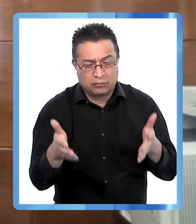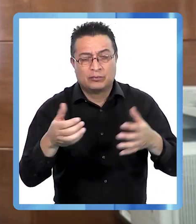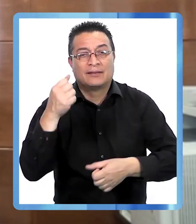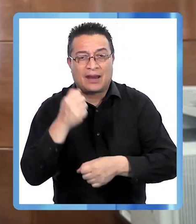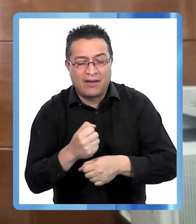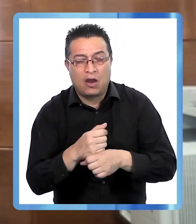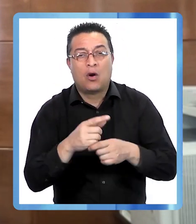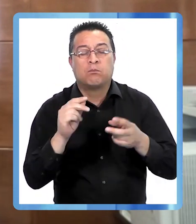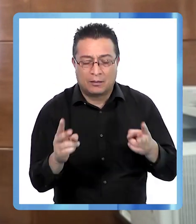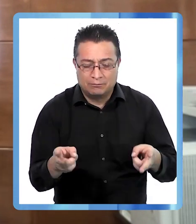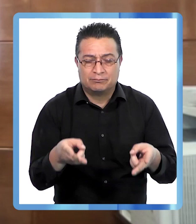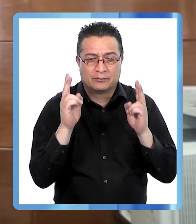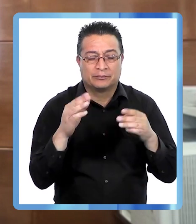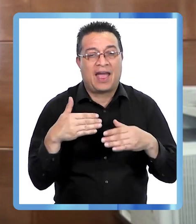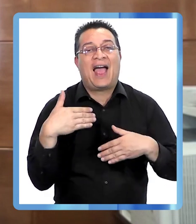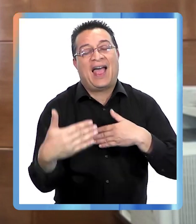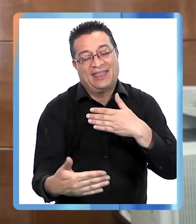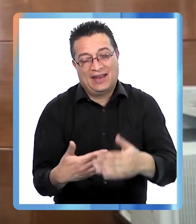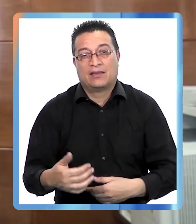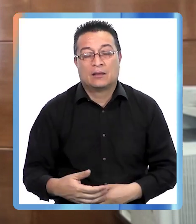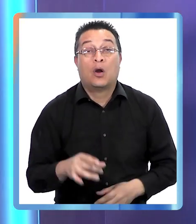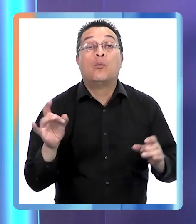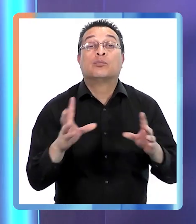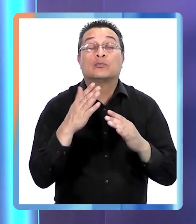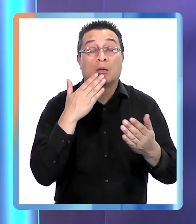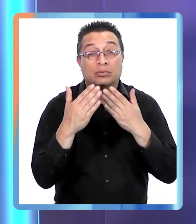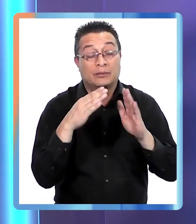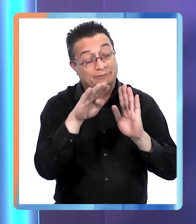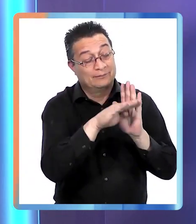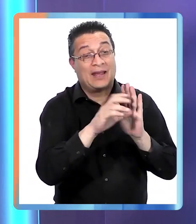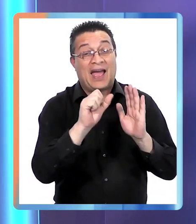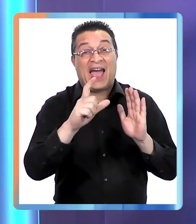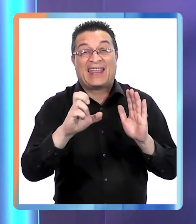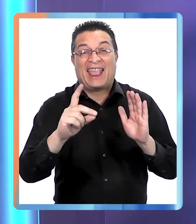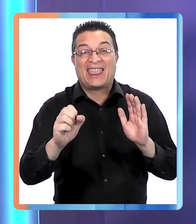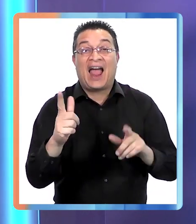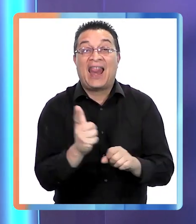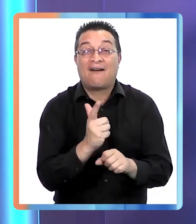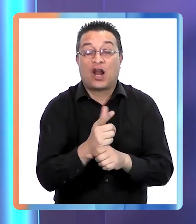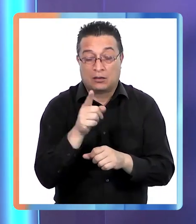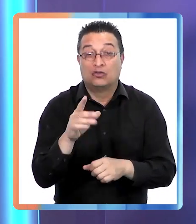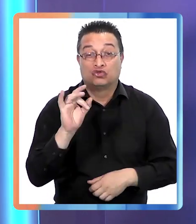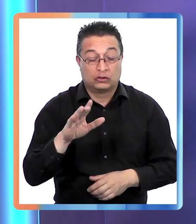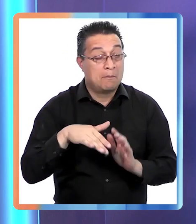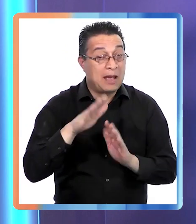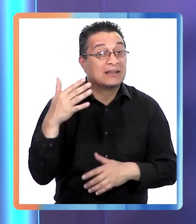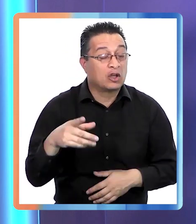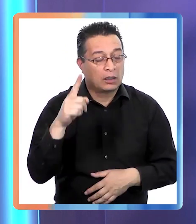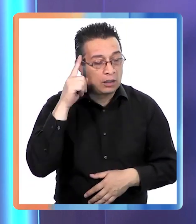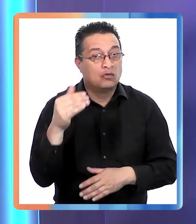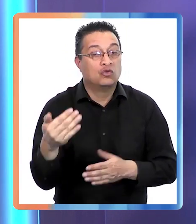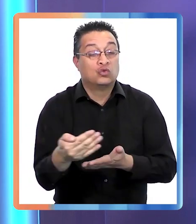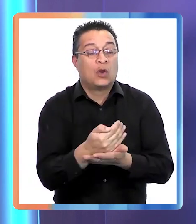la promoción del empleo, que nos permite salir adelante. Y si hablamos de la agenda laboral del gobierno, una de las prioridades, sin duda lo han dicho ustedes,